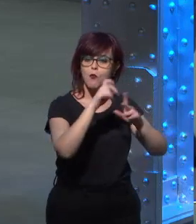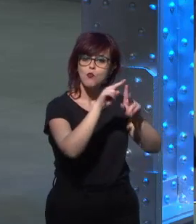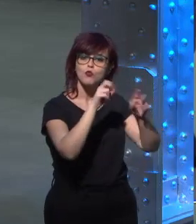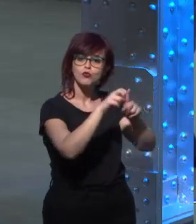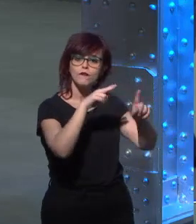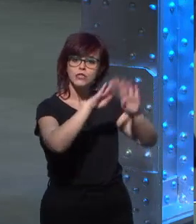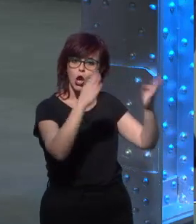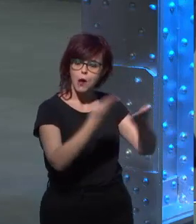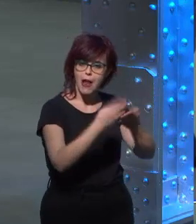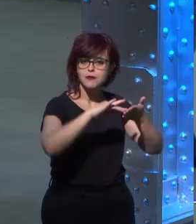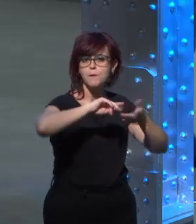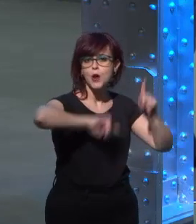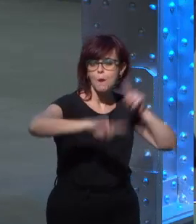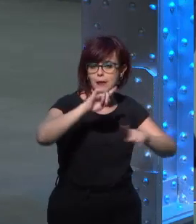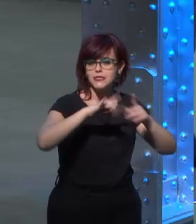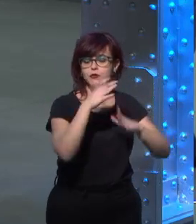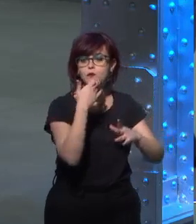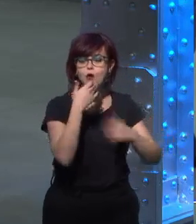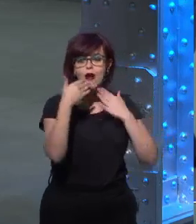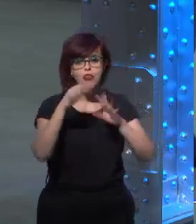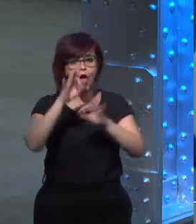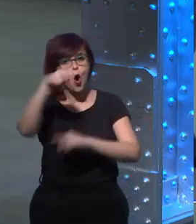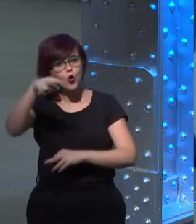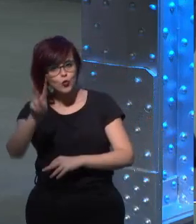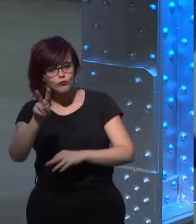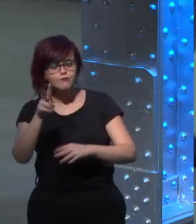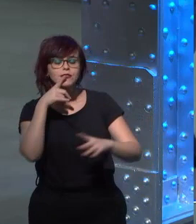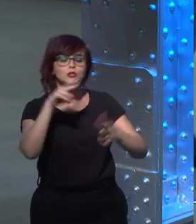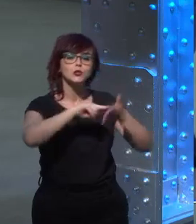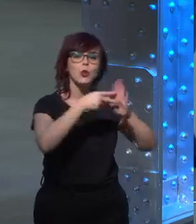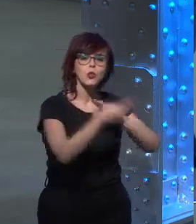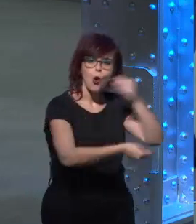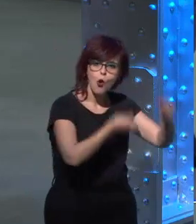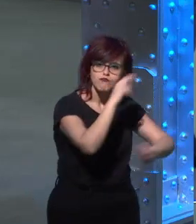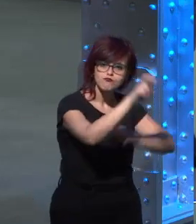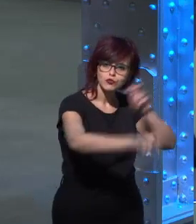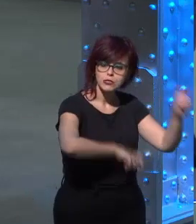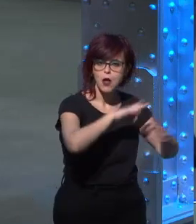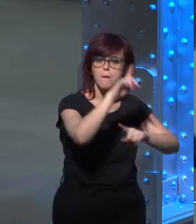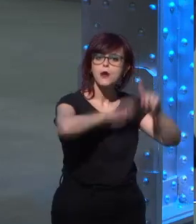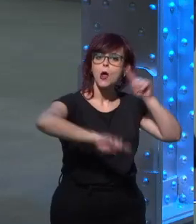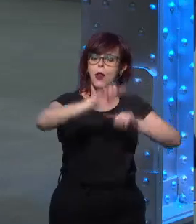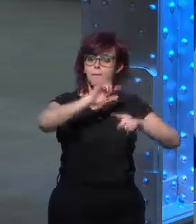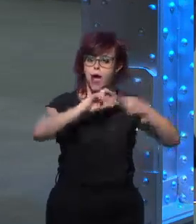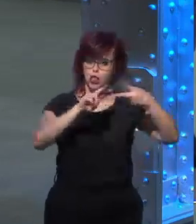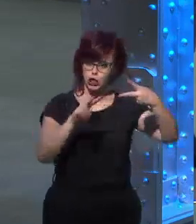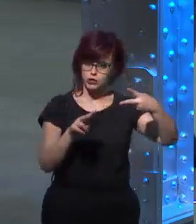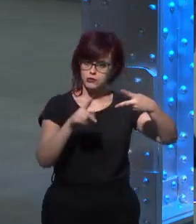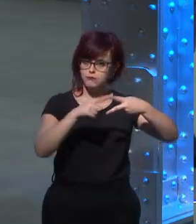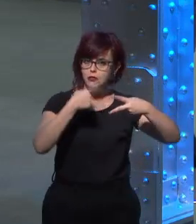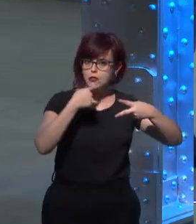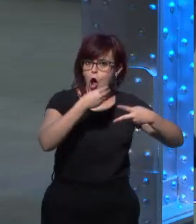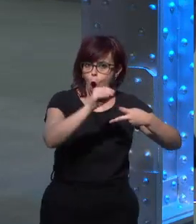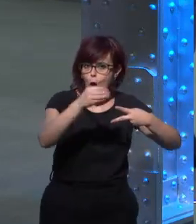que buscar una solución a través de organismos como la ONU. Y decían principalmente dos problemas. Uno es que tenían más jóvenes que